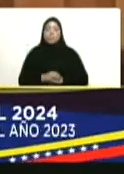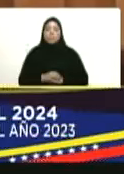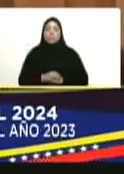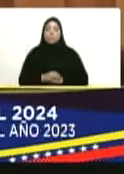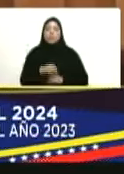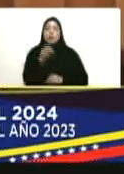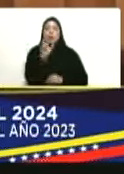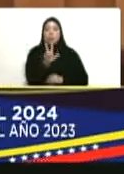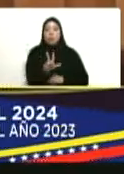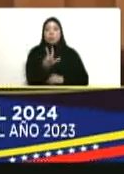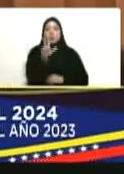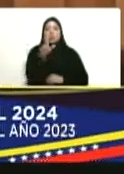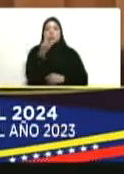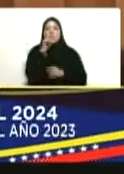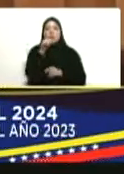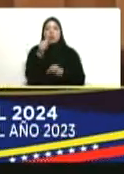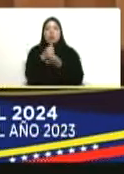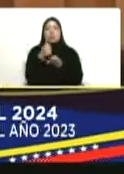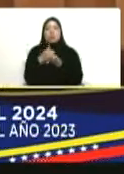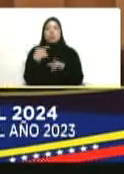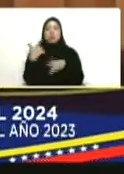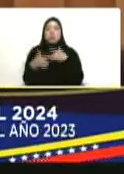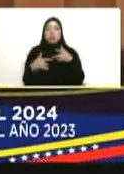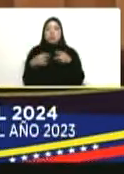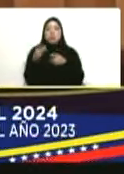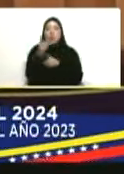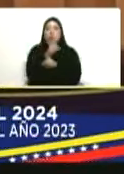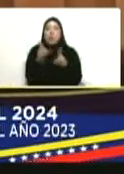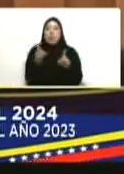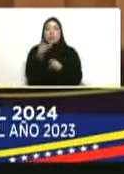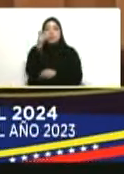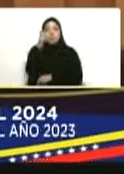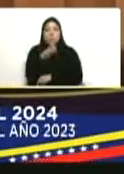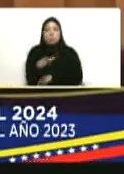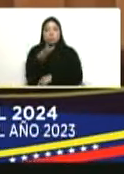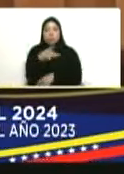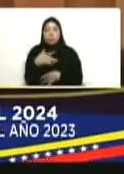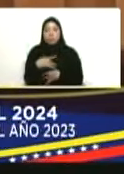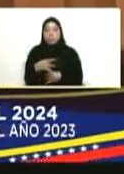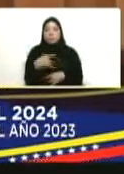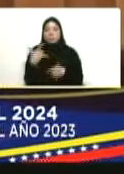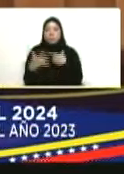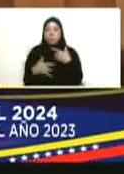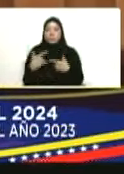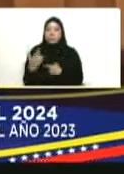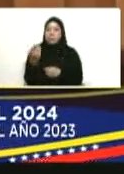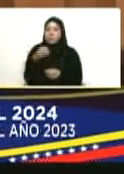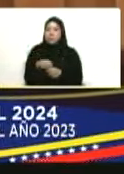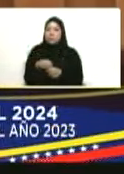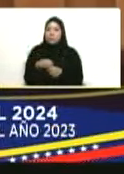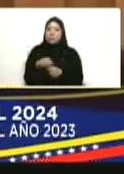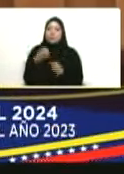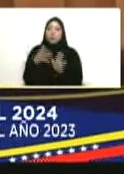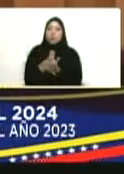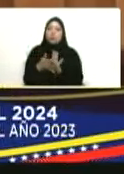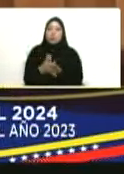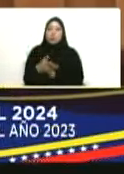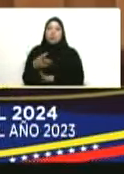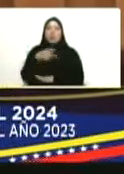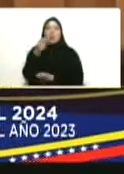Tres, en la demanda presentada y en declaraciones públicas, los interesados se abstendrán de incorporar conceptos